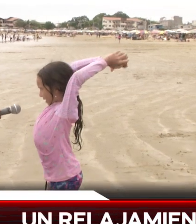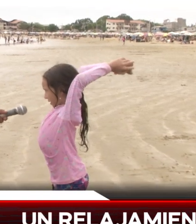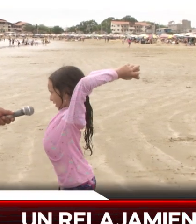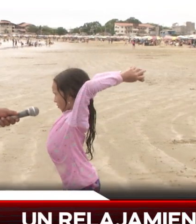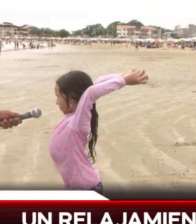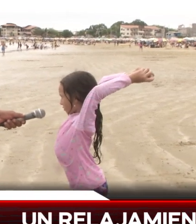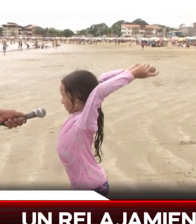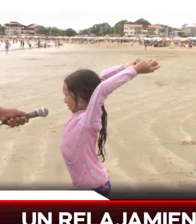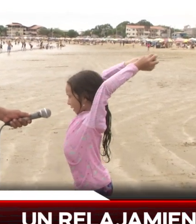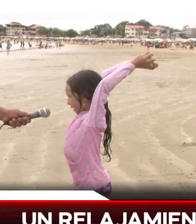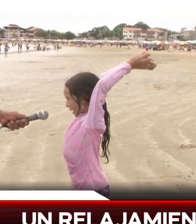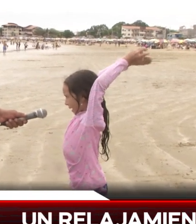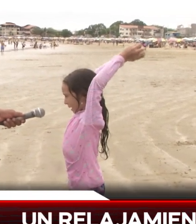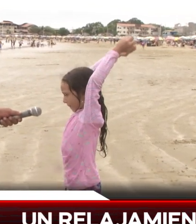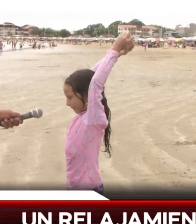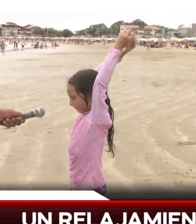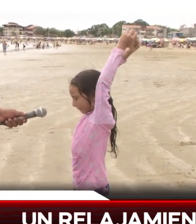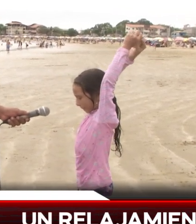familia y quiero